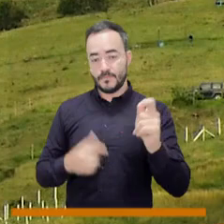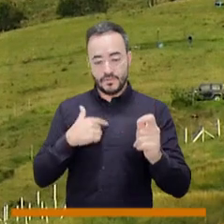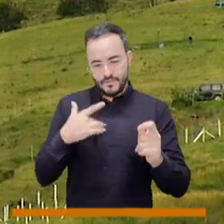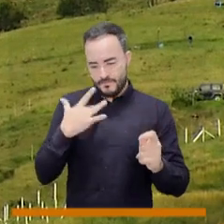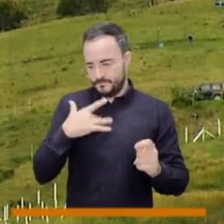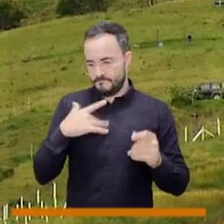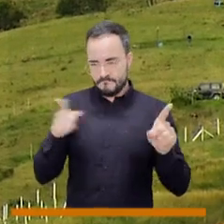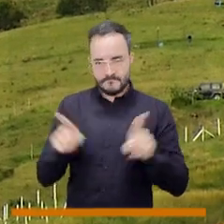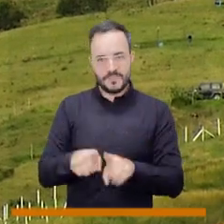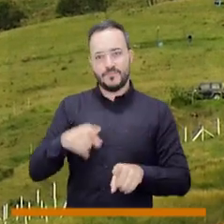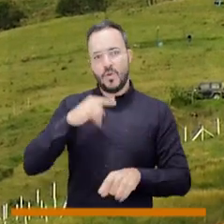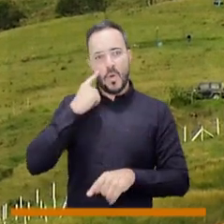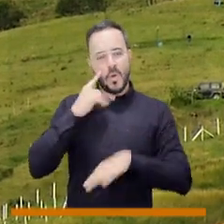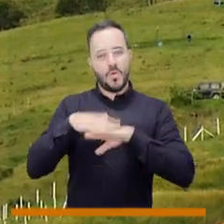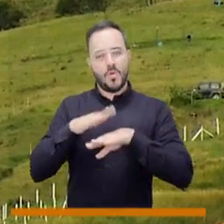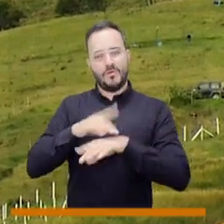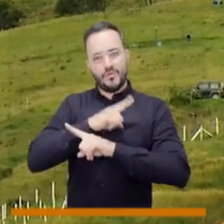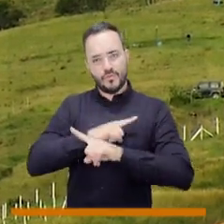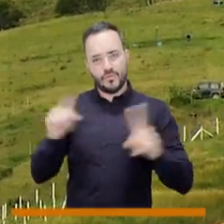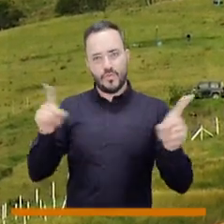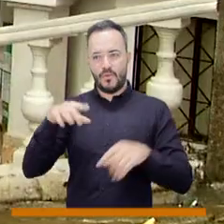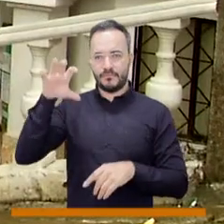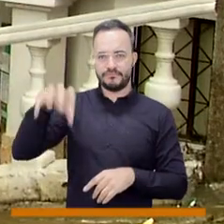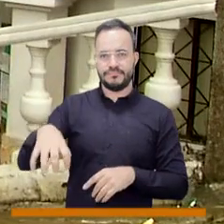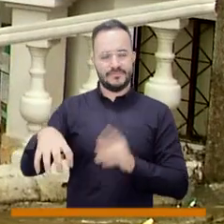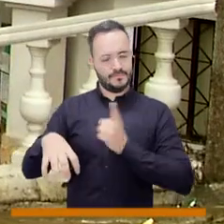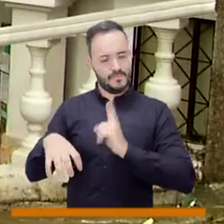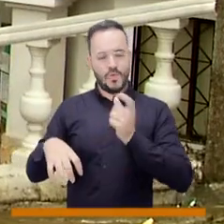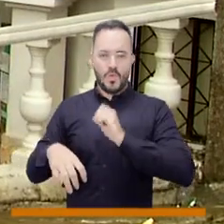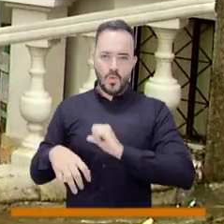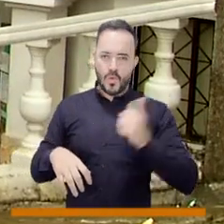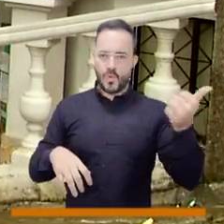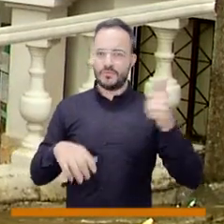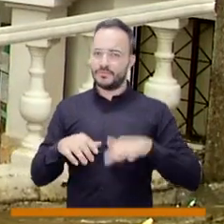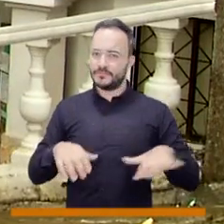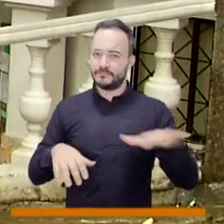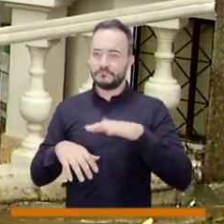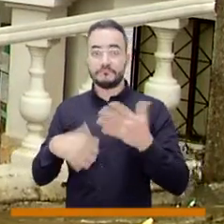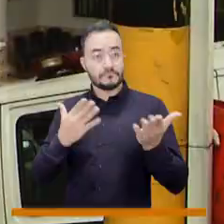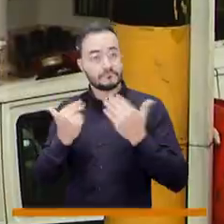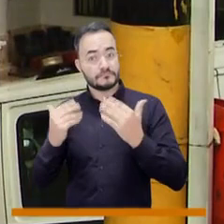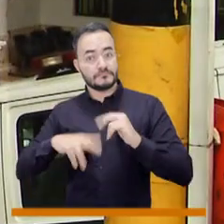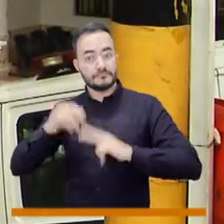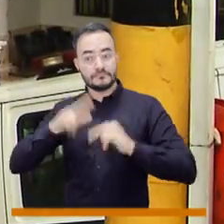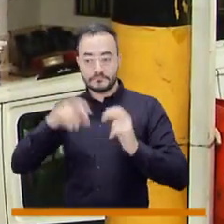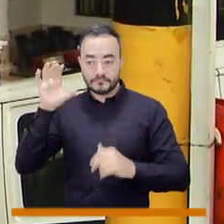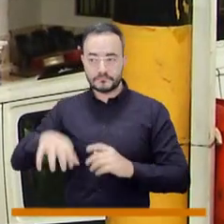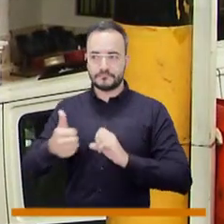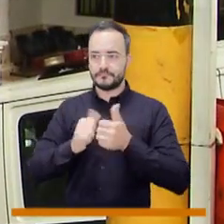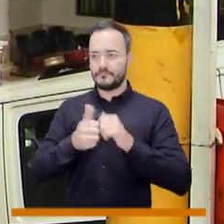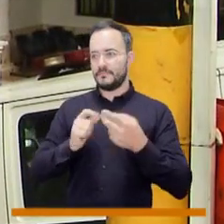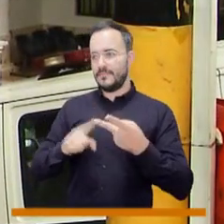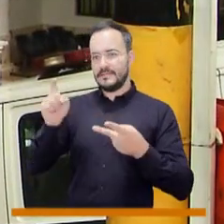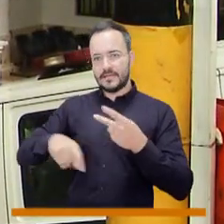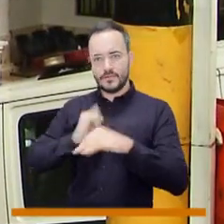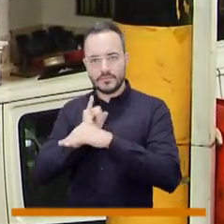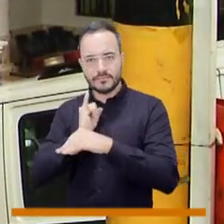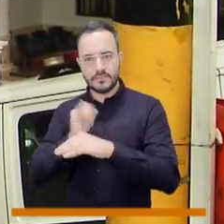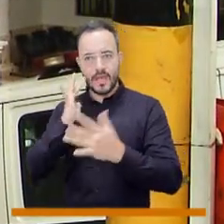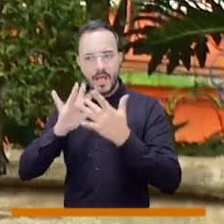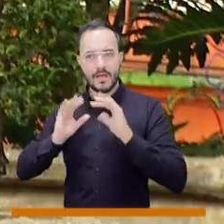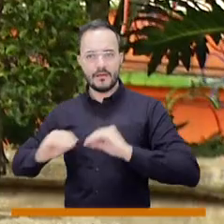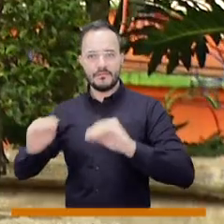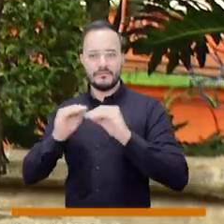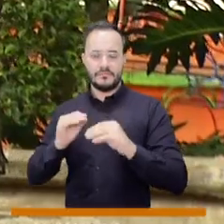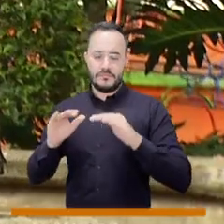ser allí donde se debe construir esa cárcel. Que necesitamos es escenarios deportivos, necesitamos instituciones educativas,